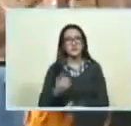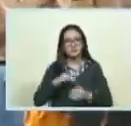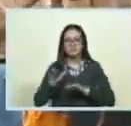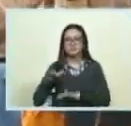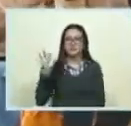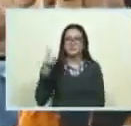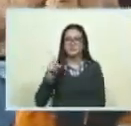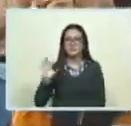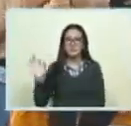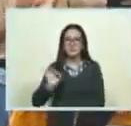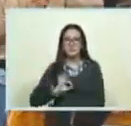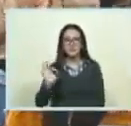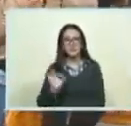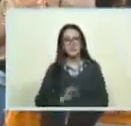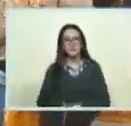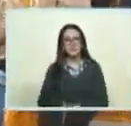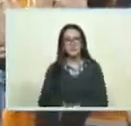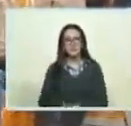conmigo.